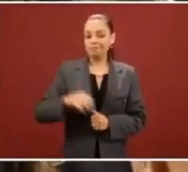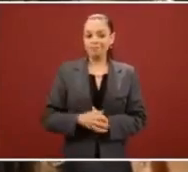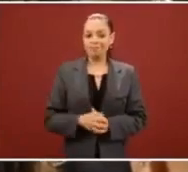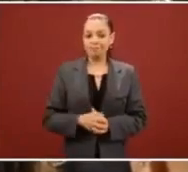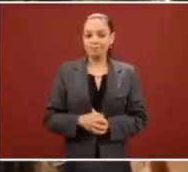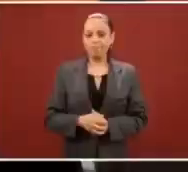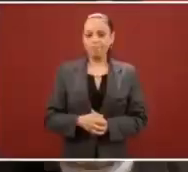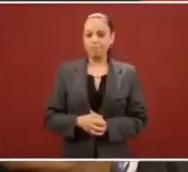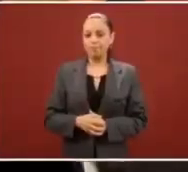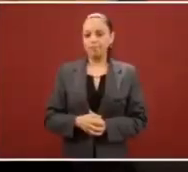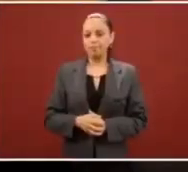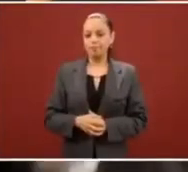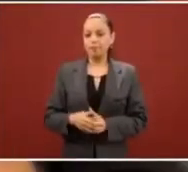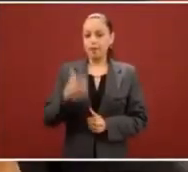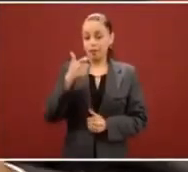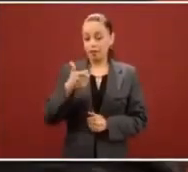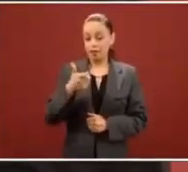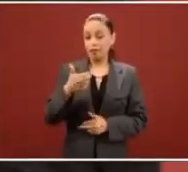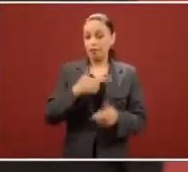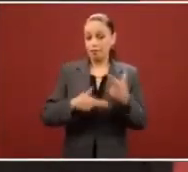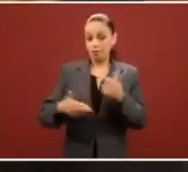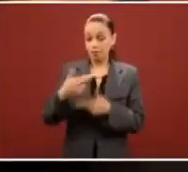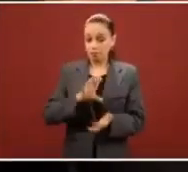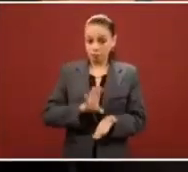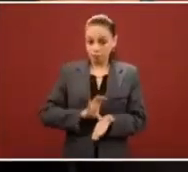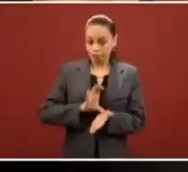Devuelven el dinero y